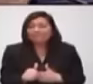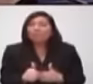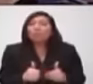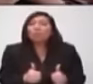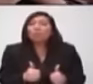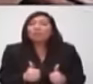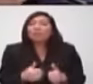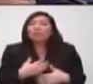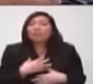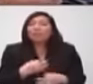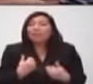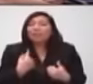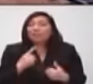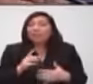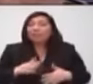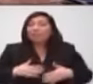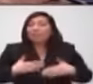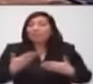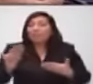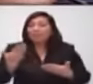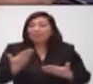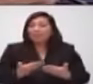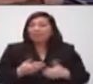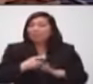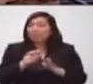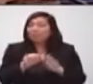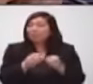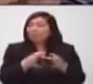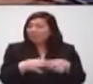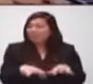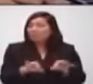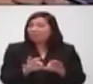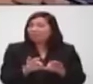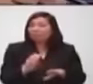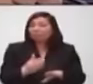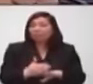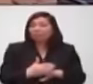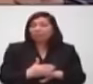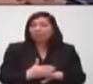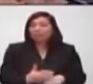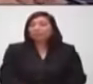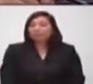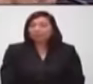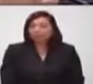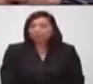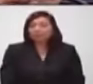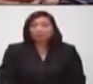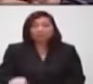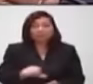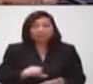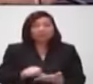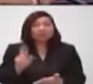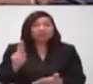¿cuáles fueron los intereses que hubo para poder sustituir este proyecto tan importante que se venía desarrollando en Vía Parque Rima? Es importante